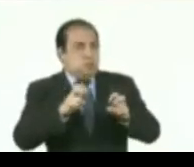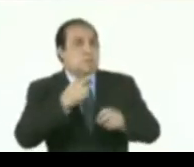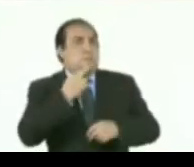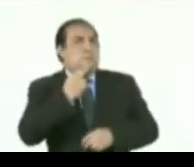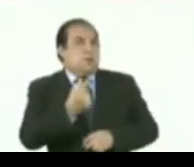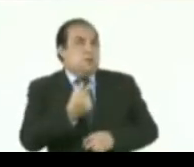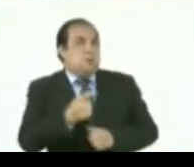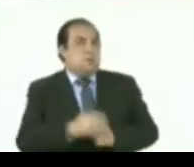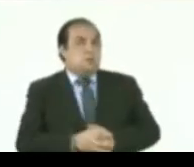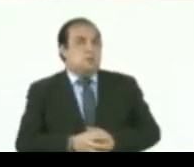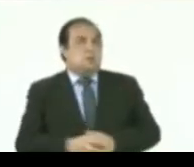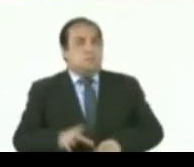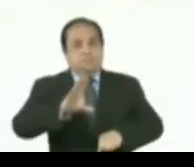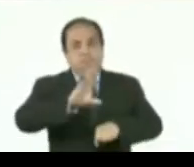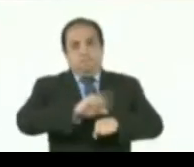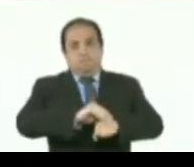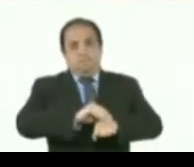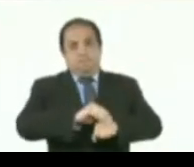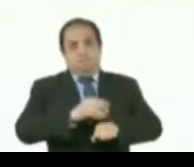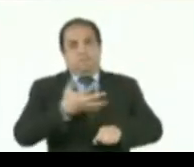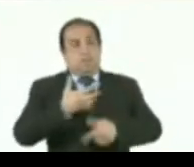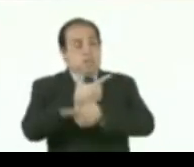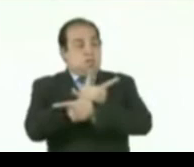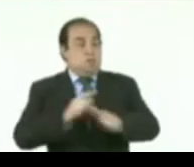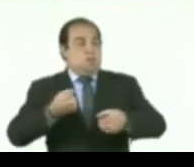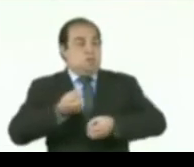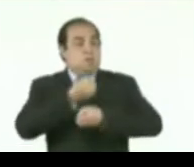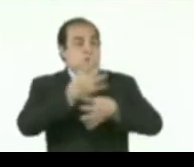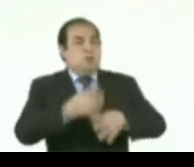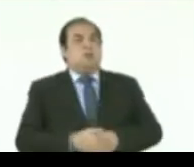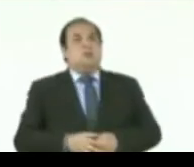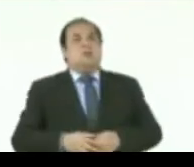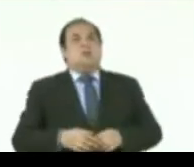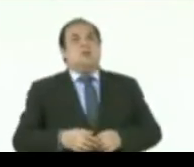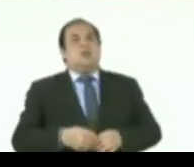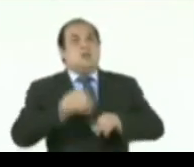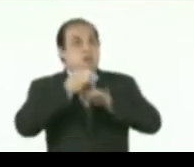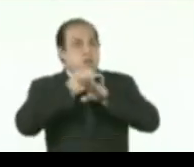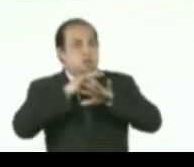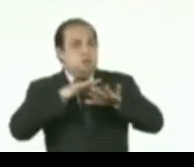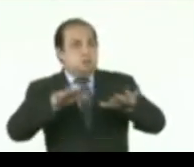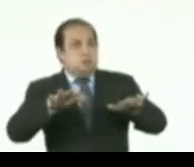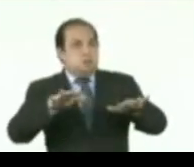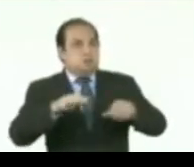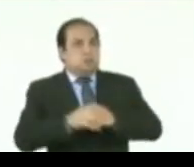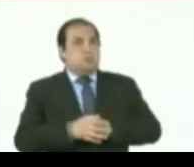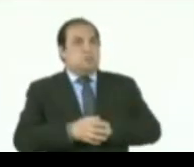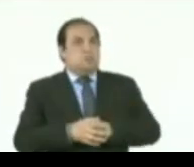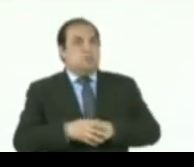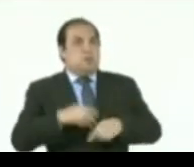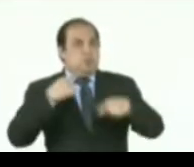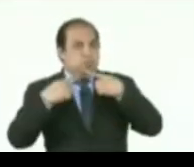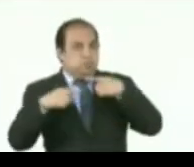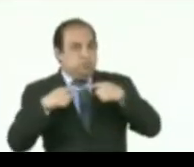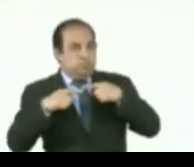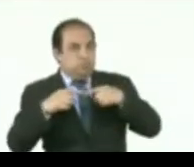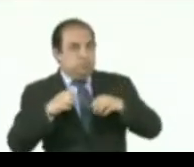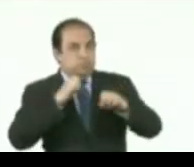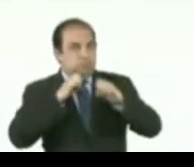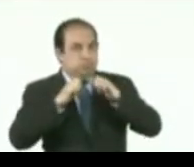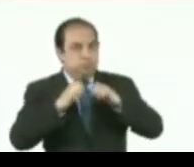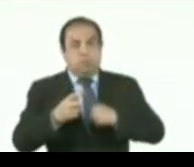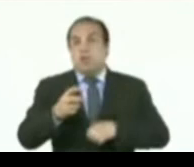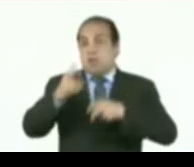mejor pues permitir que haya una libre expresión en torno a la promoción justamente de este ese, tipo de consultas? Es un tema importante